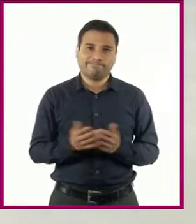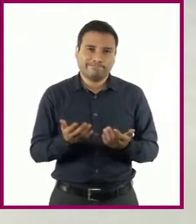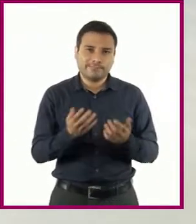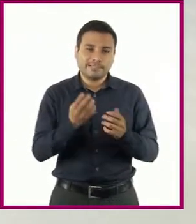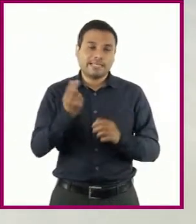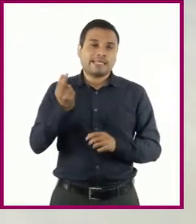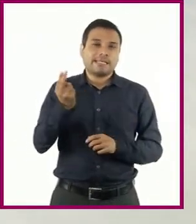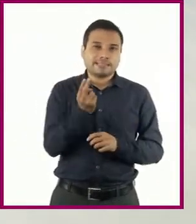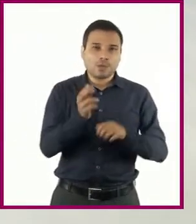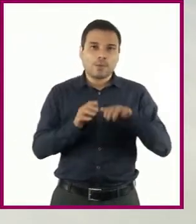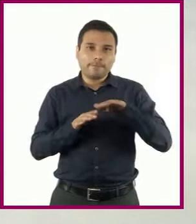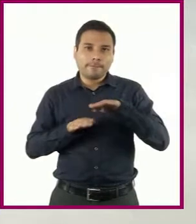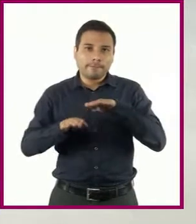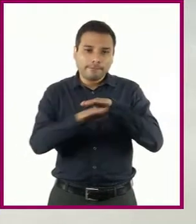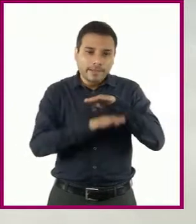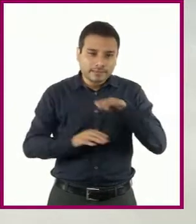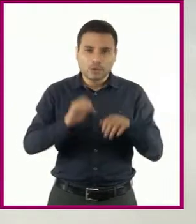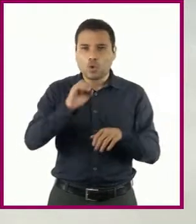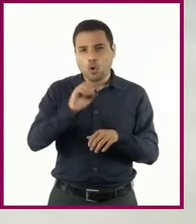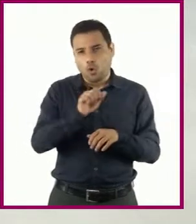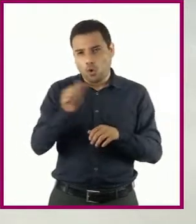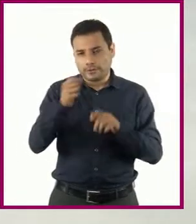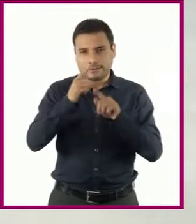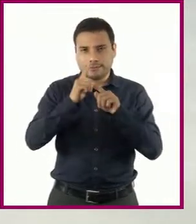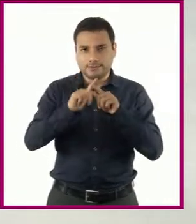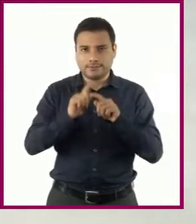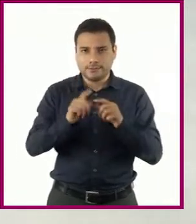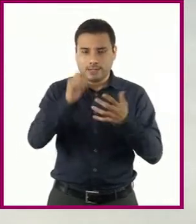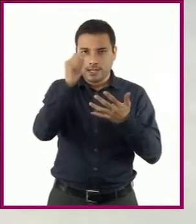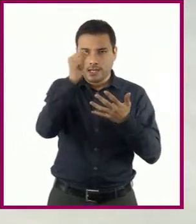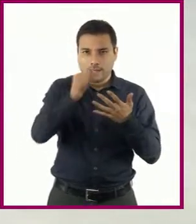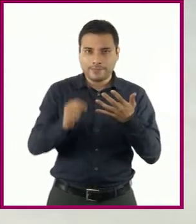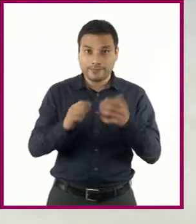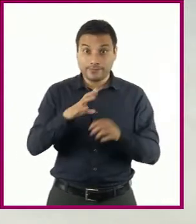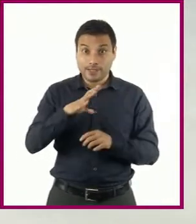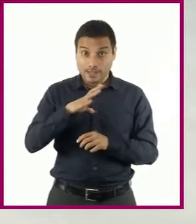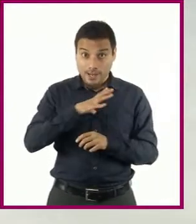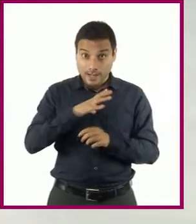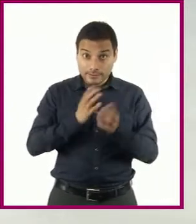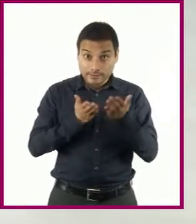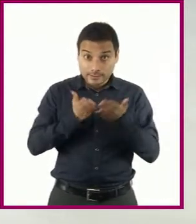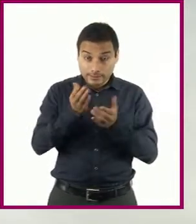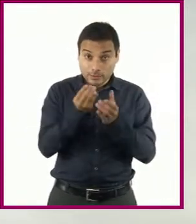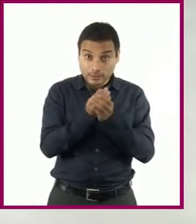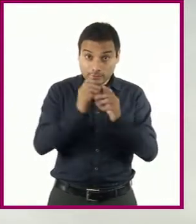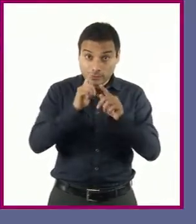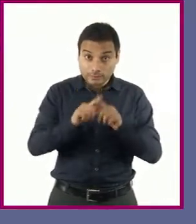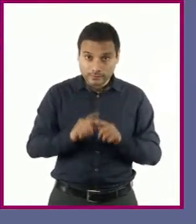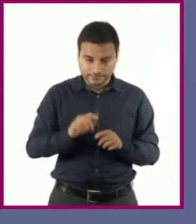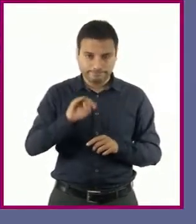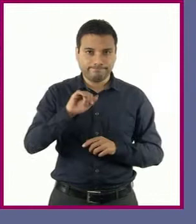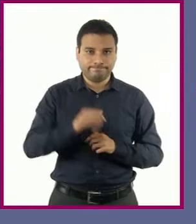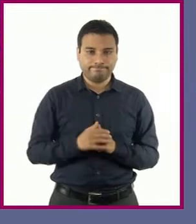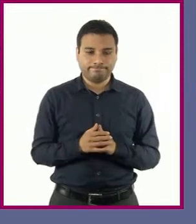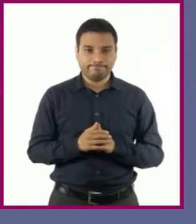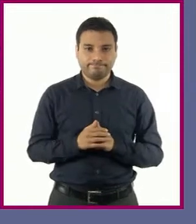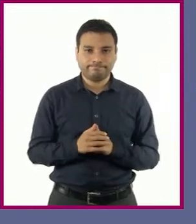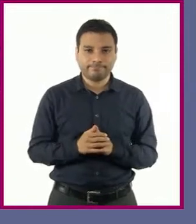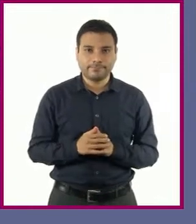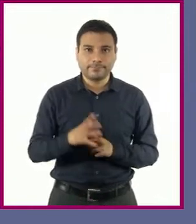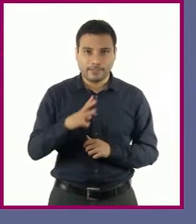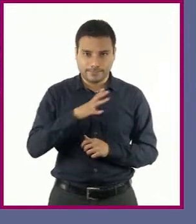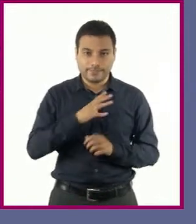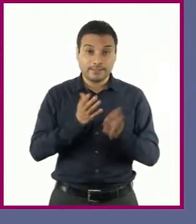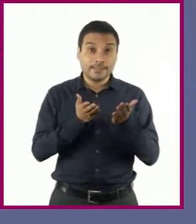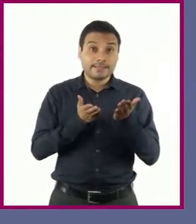como aquellas que no lo son. ¿Eso quiere decir que hay distintos tipos de servicio? Así es. Existen los